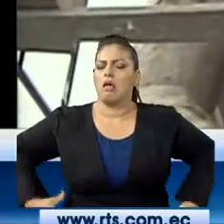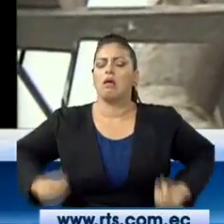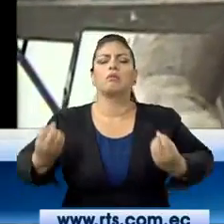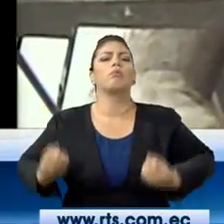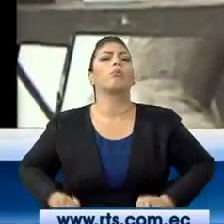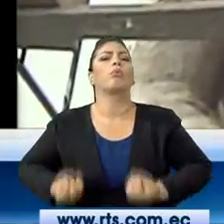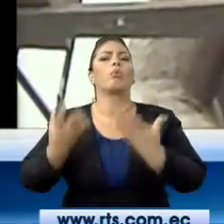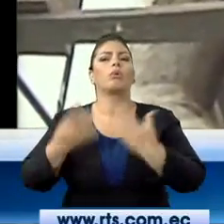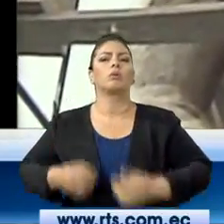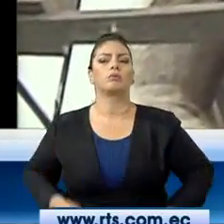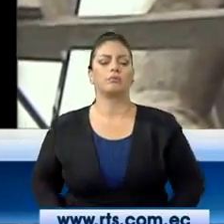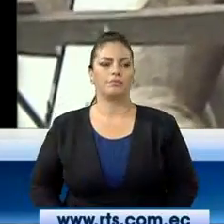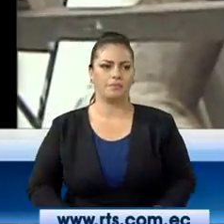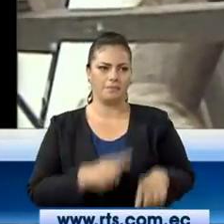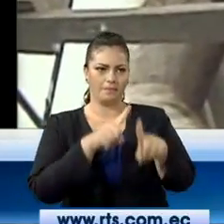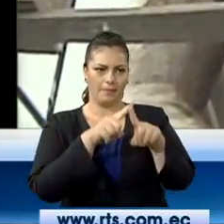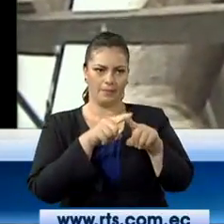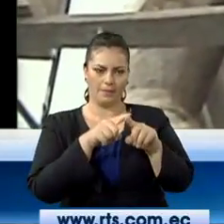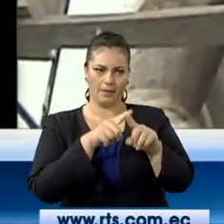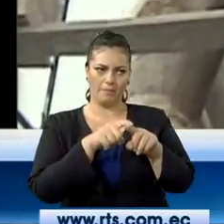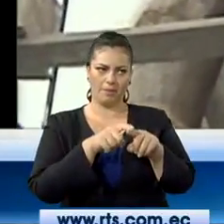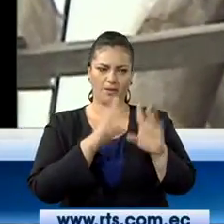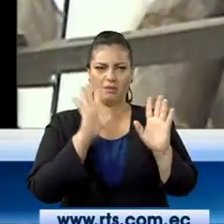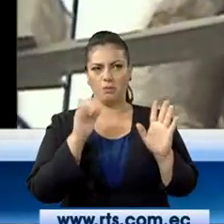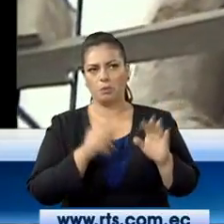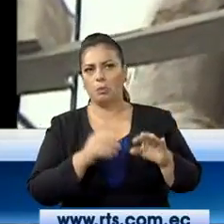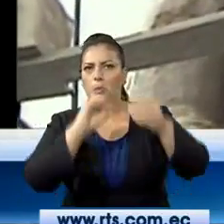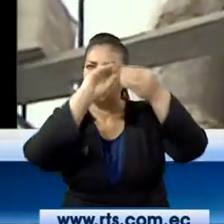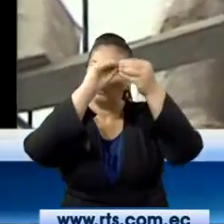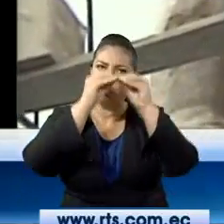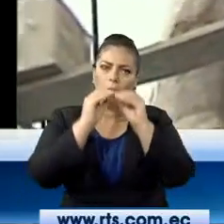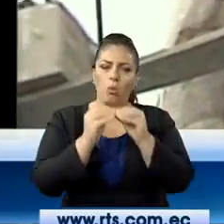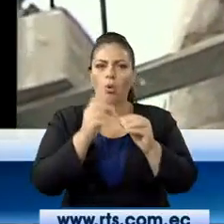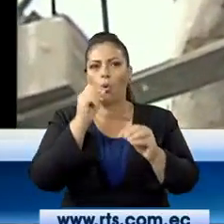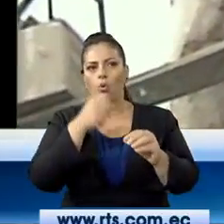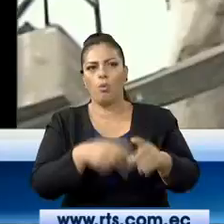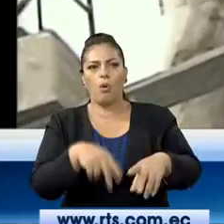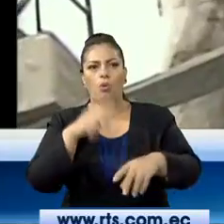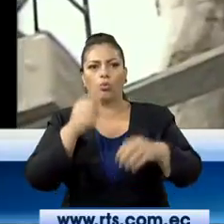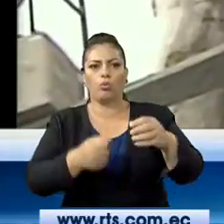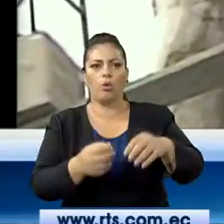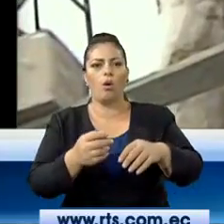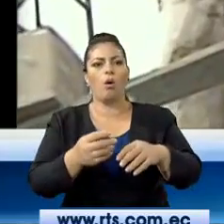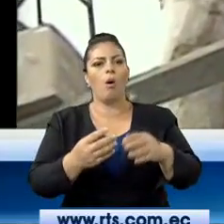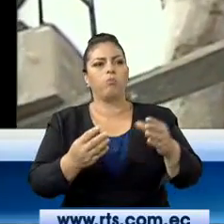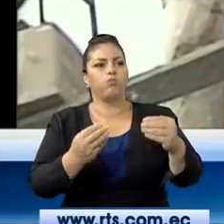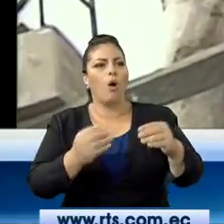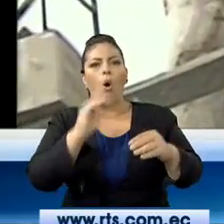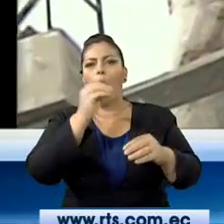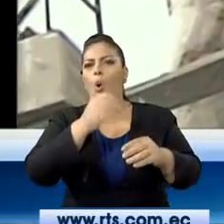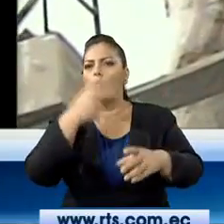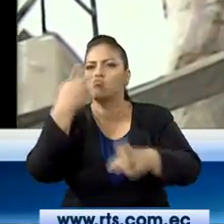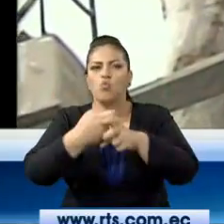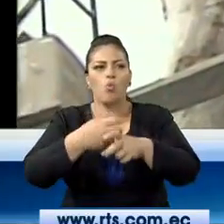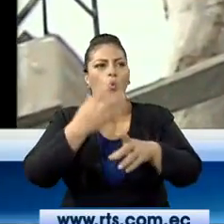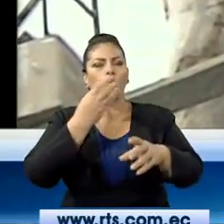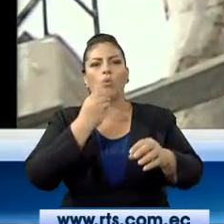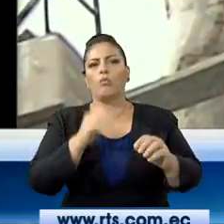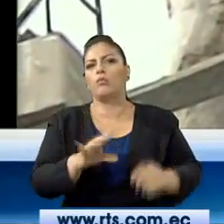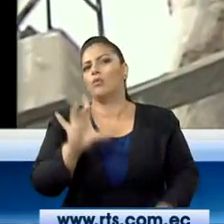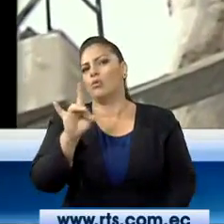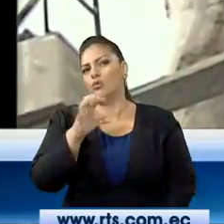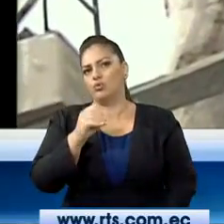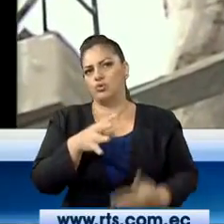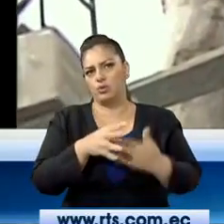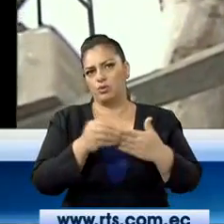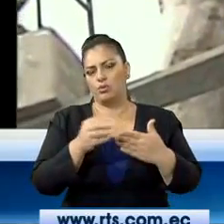monigote, dependiendo los mecanismos, cómo se lo vaya a hacer, con estructuras y todo, va entre los 800 hasta los 1.200 dólares. ¿Usted lo va a